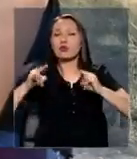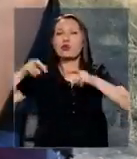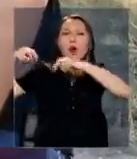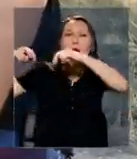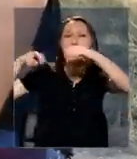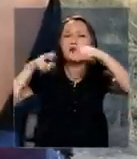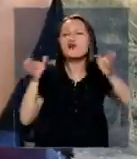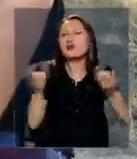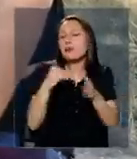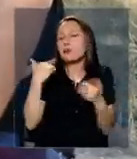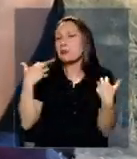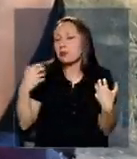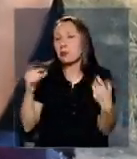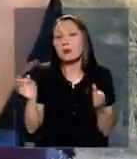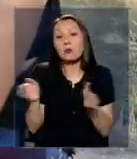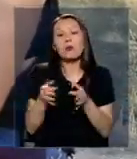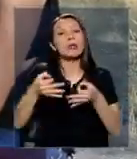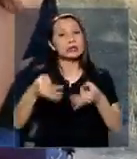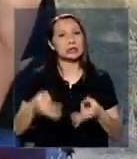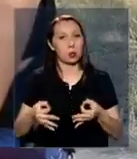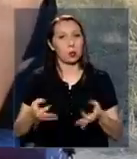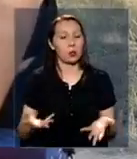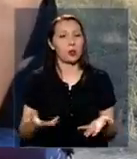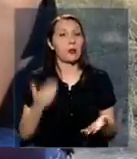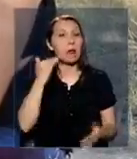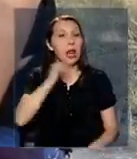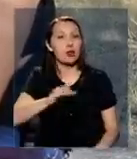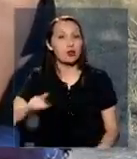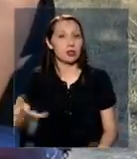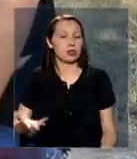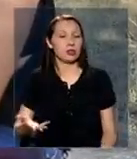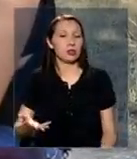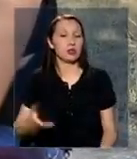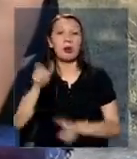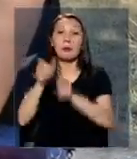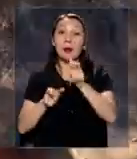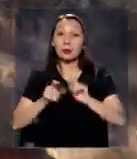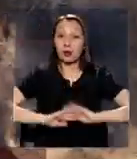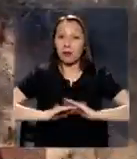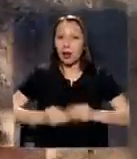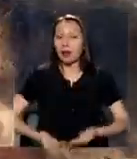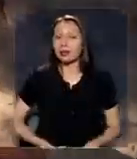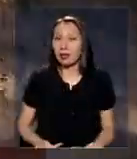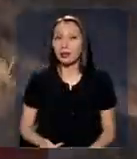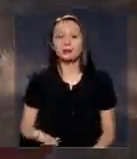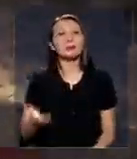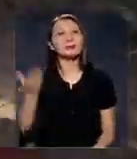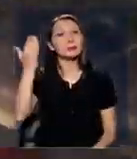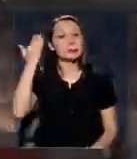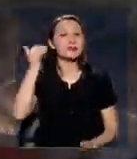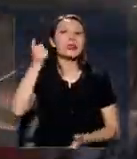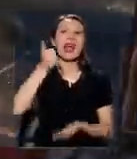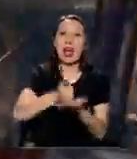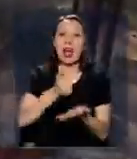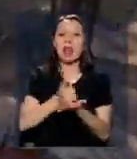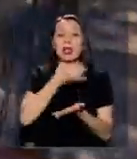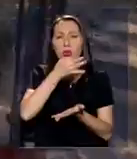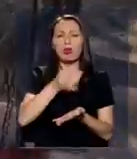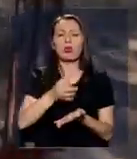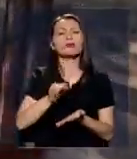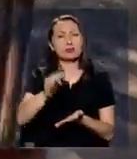¿no? Que sea, pero que sea segura para los niños. Hay personas embarazadas. En ese entonces, el alcalde de Río Bueno